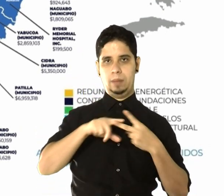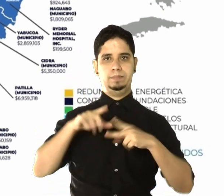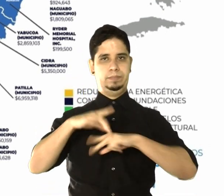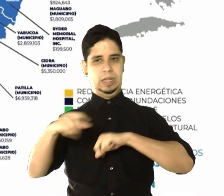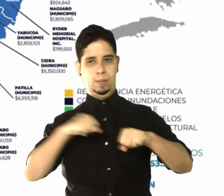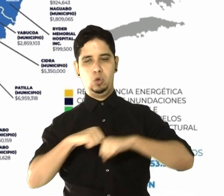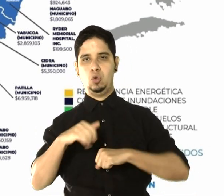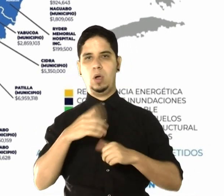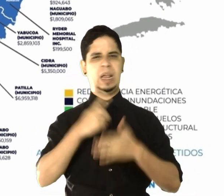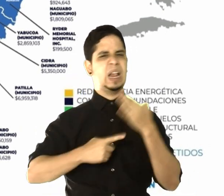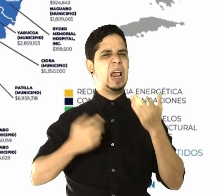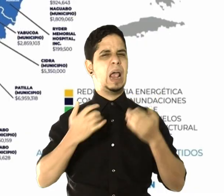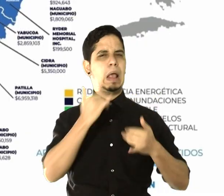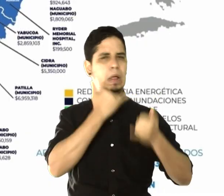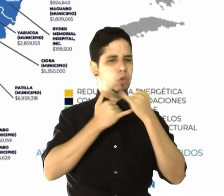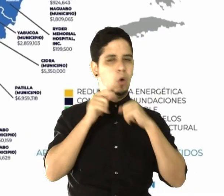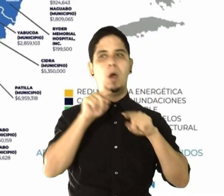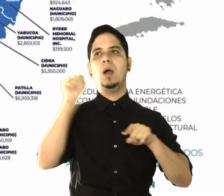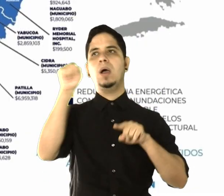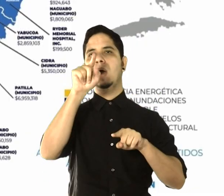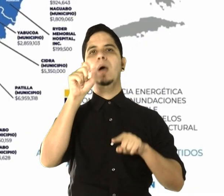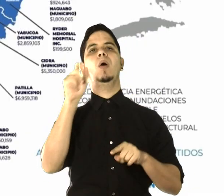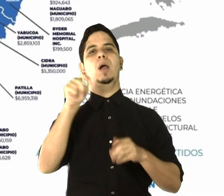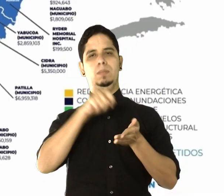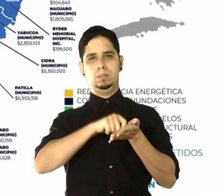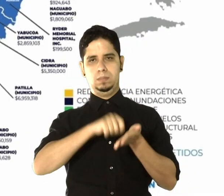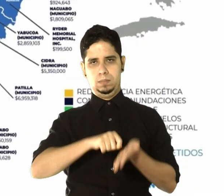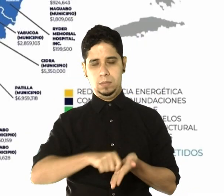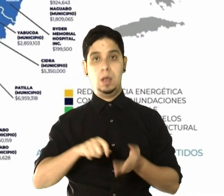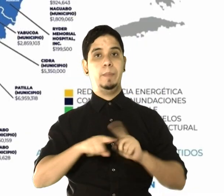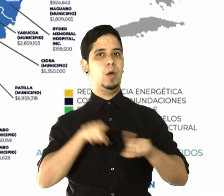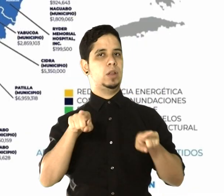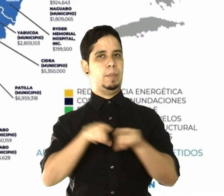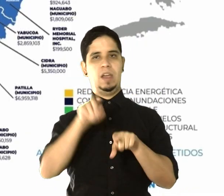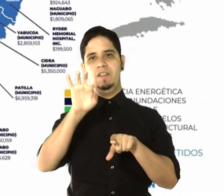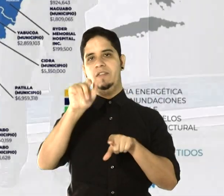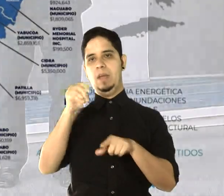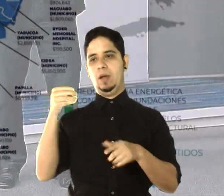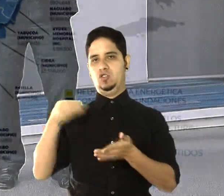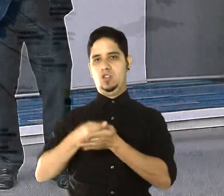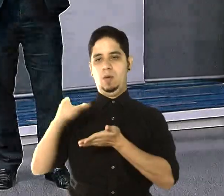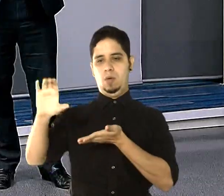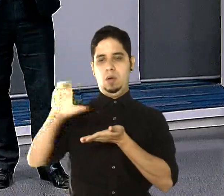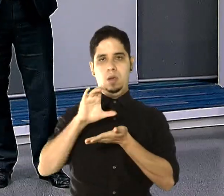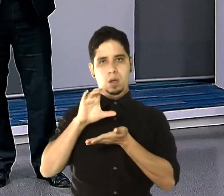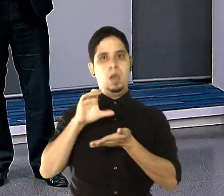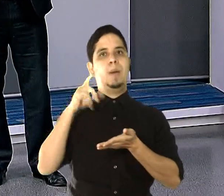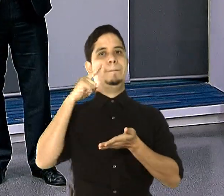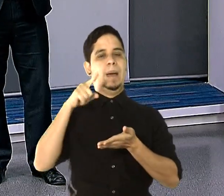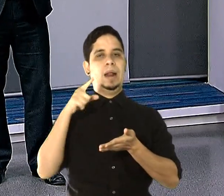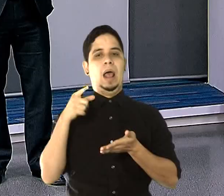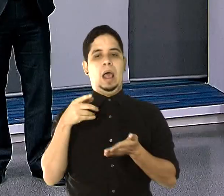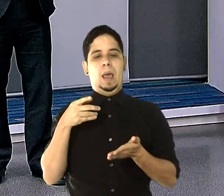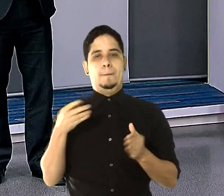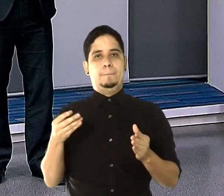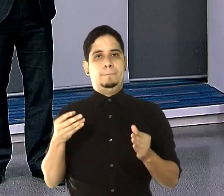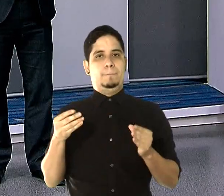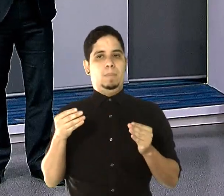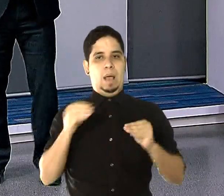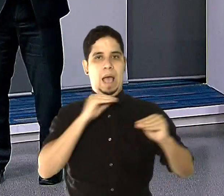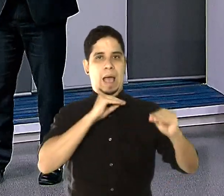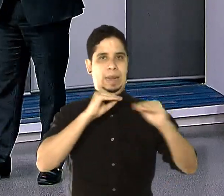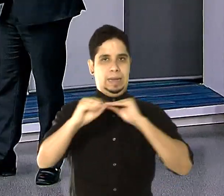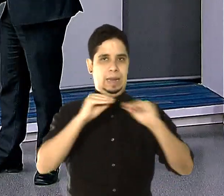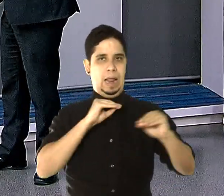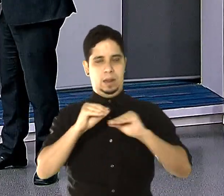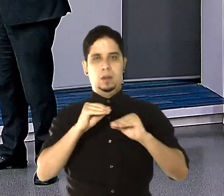terremotos, pero también hay dinero, FEMA da dinero para invertir, para mitigar los daños del futuro y adaptarnos al cambio climático.